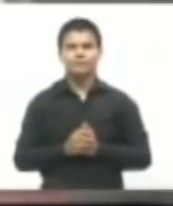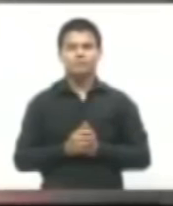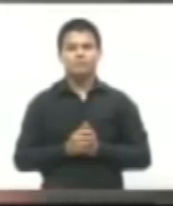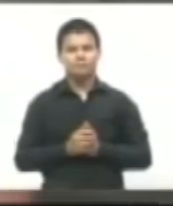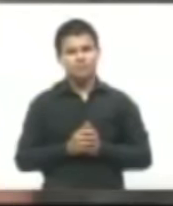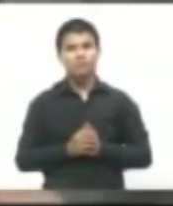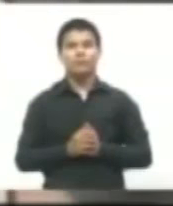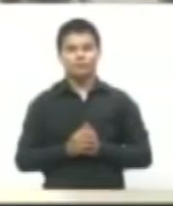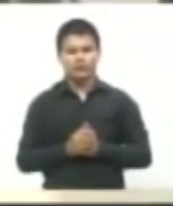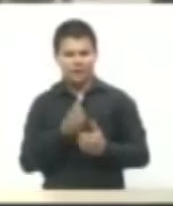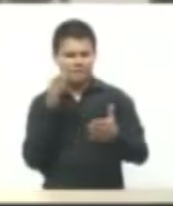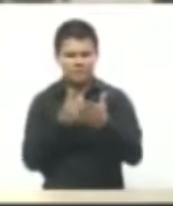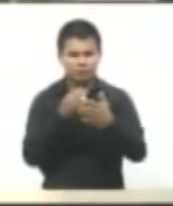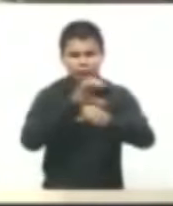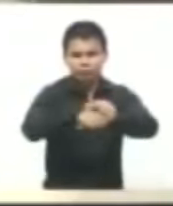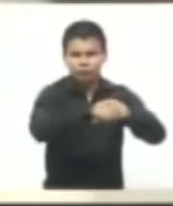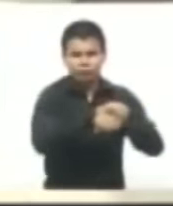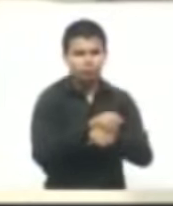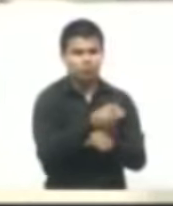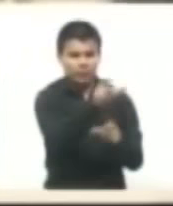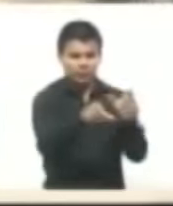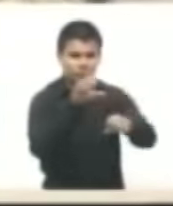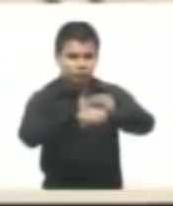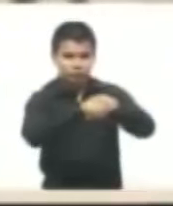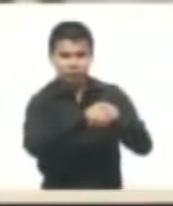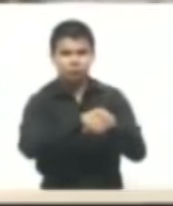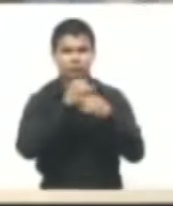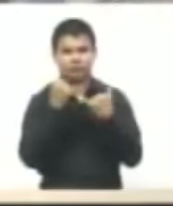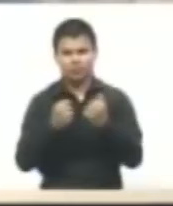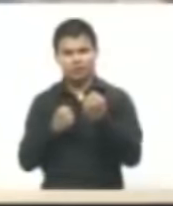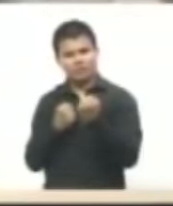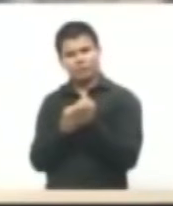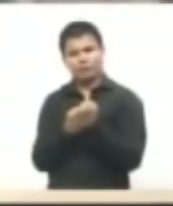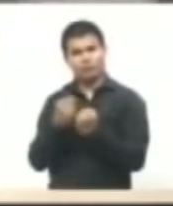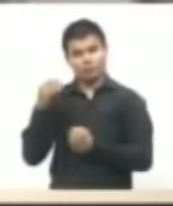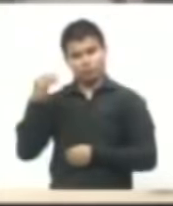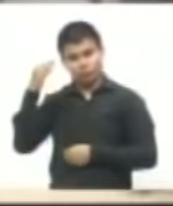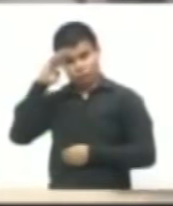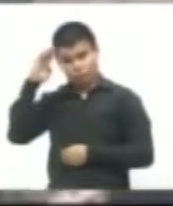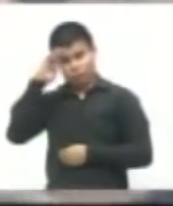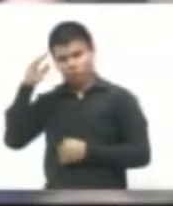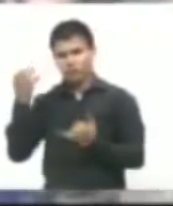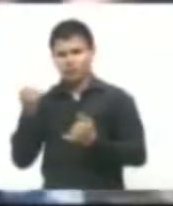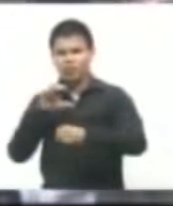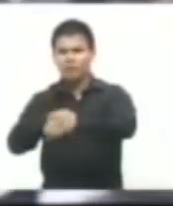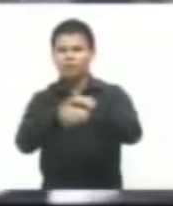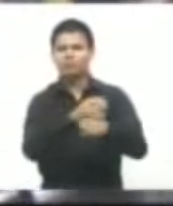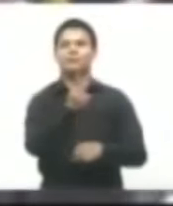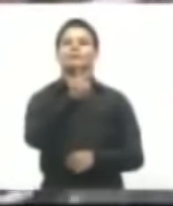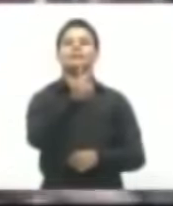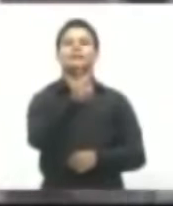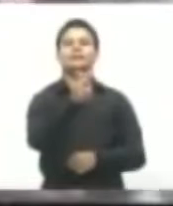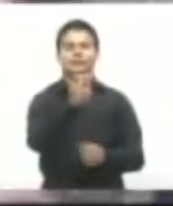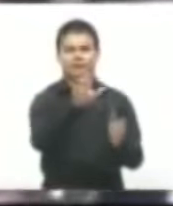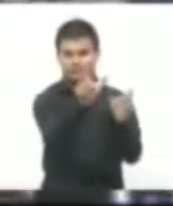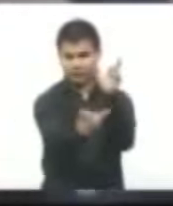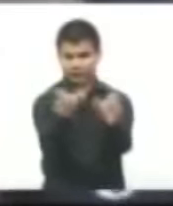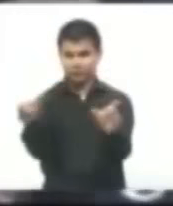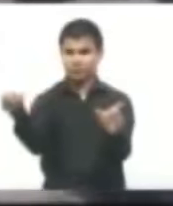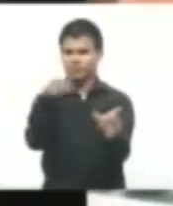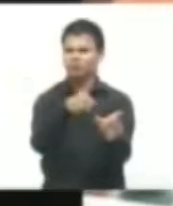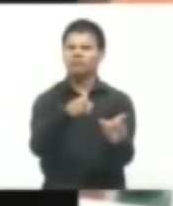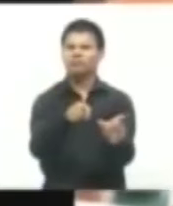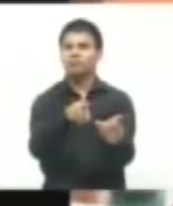operativo, la Fiscalía General de la Nación, en apoyo con la policía, capturaron en el departamento de Sucre a 7 personas,